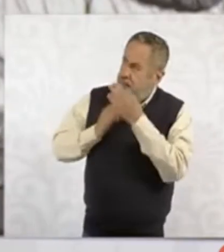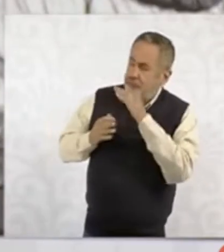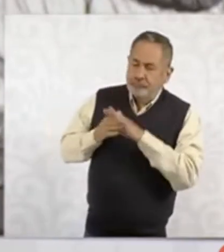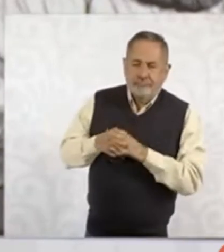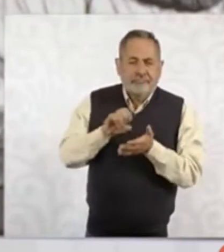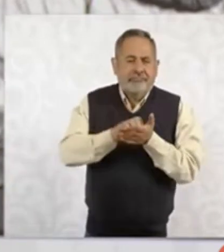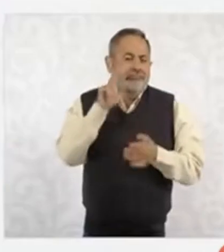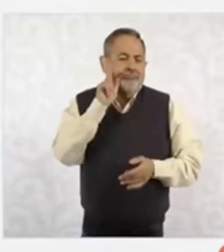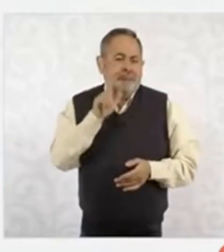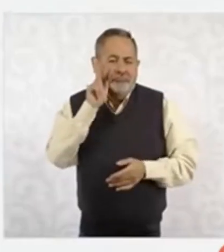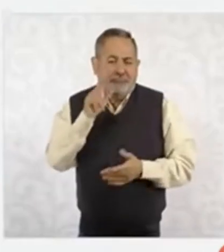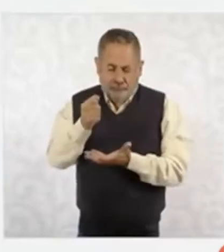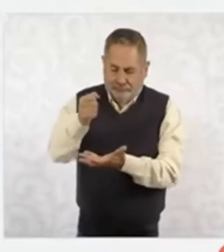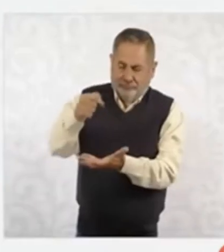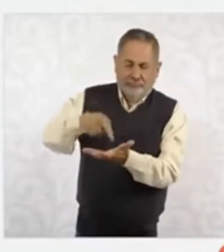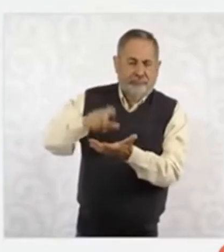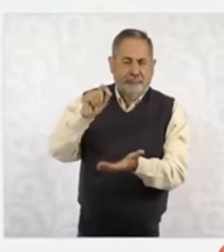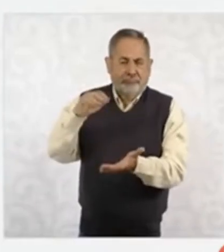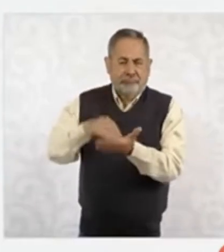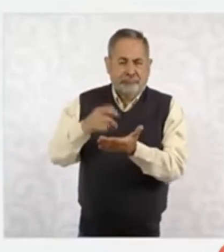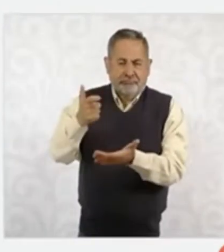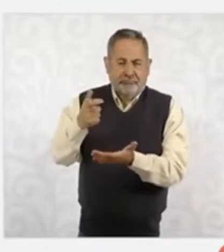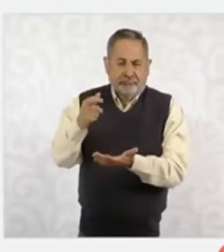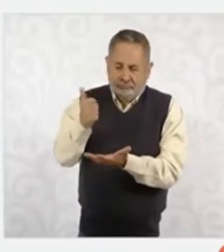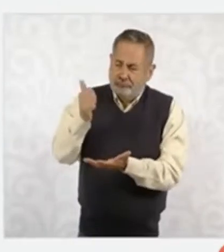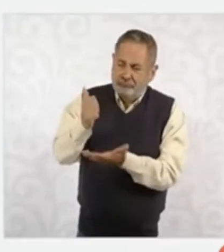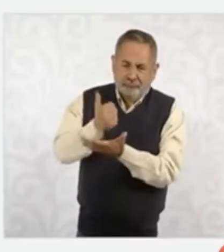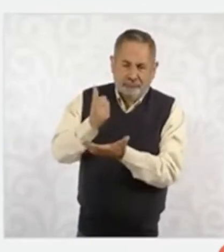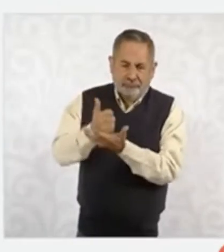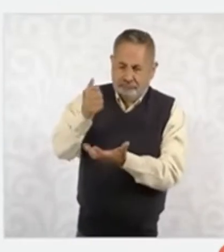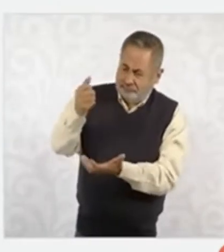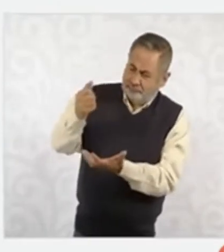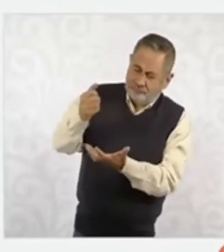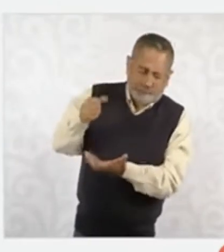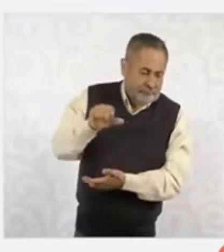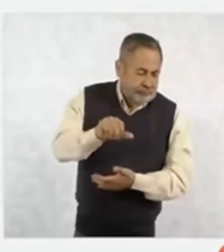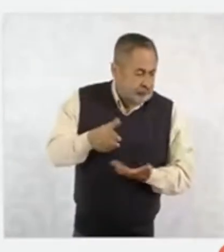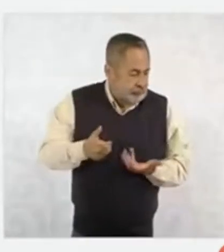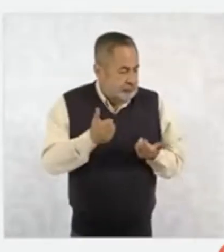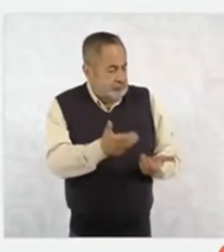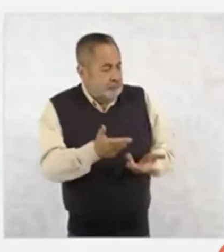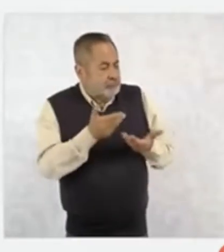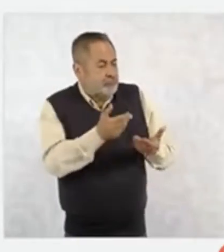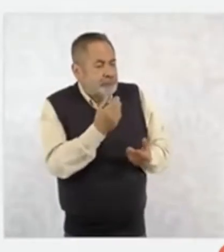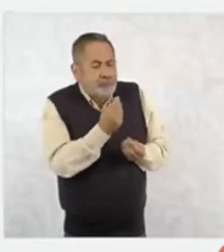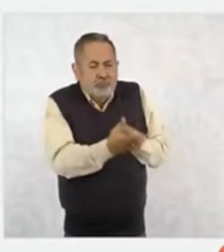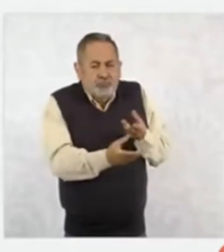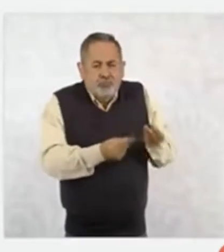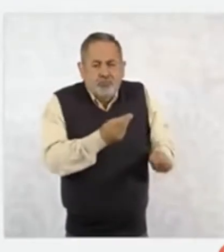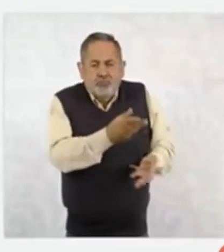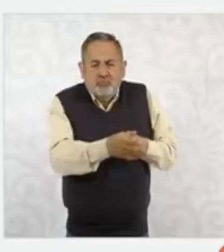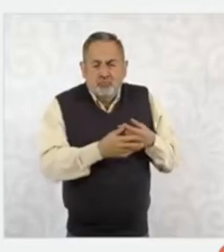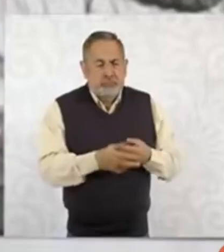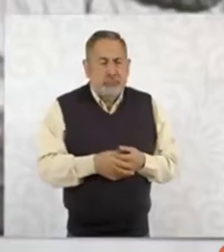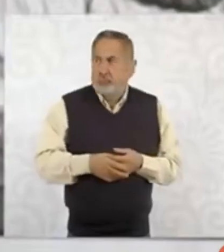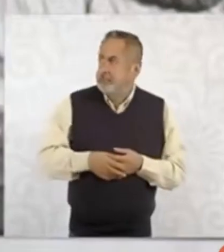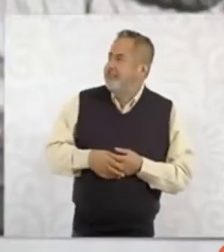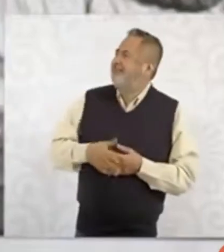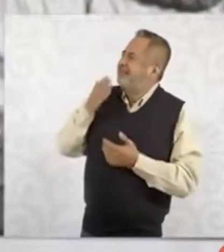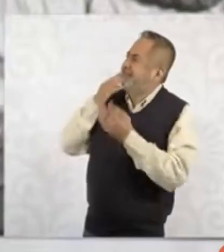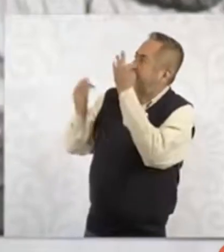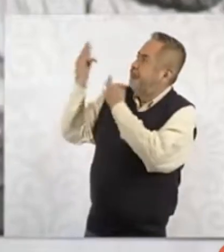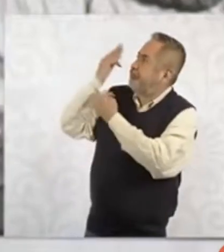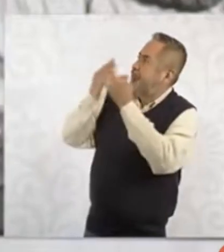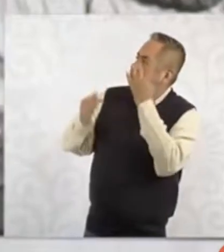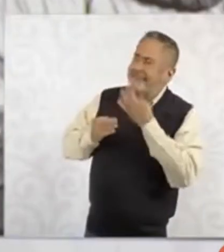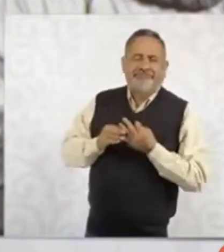cuestan 20,000 pesos la botella. Vamos a platicar. Eso era el pasado, y